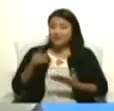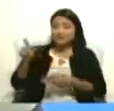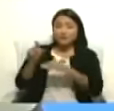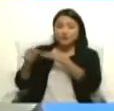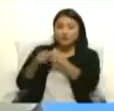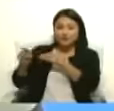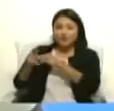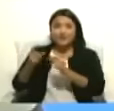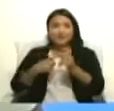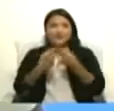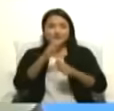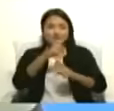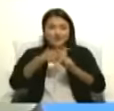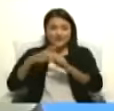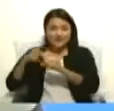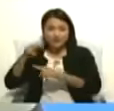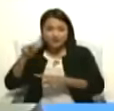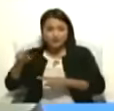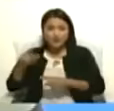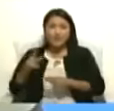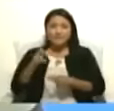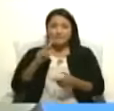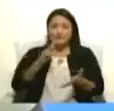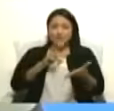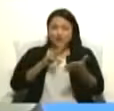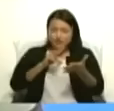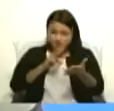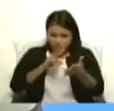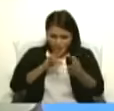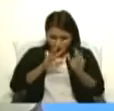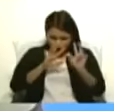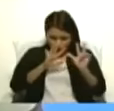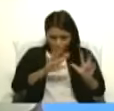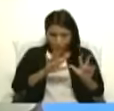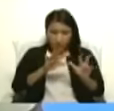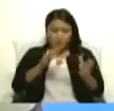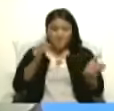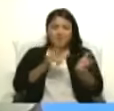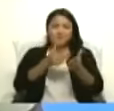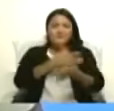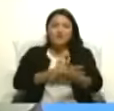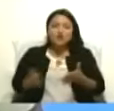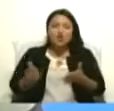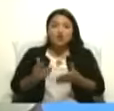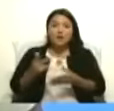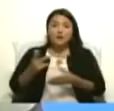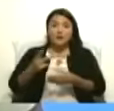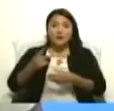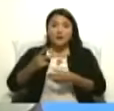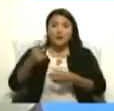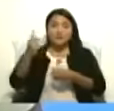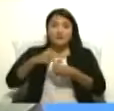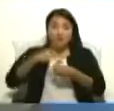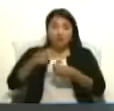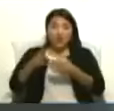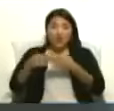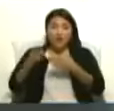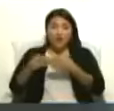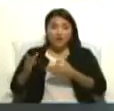entre 22 y 28000 millones de dólares de petróleo de un campo que está frente a